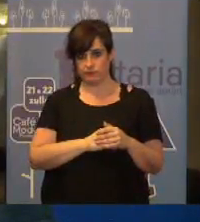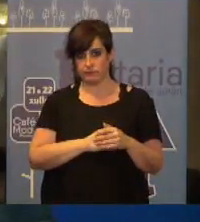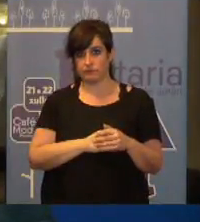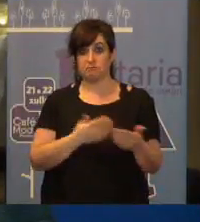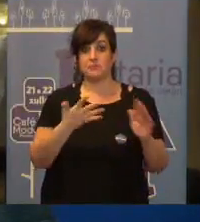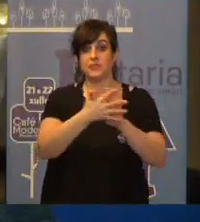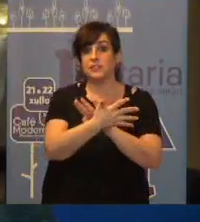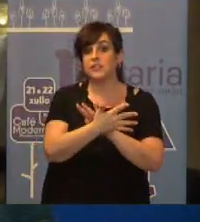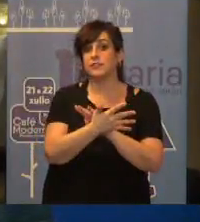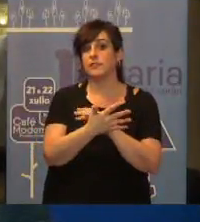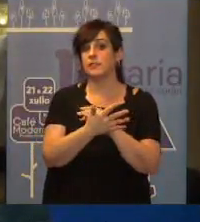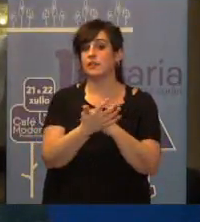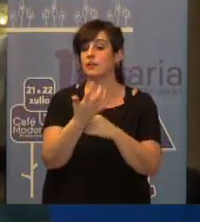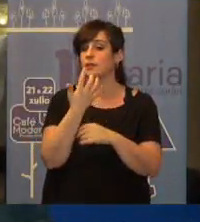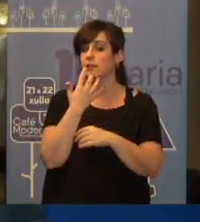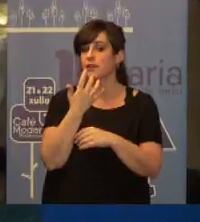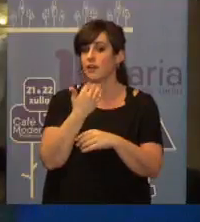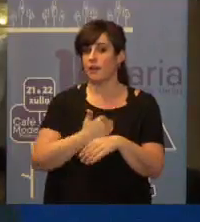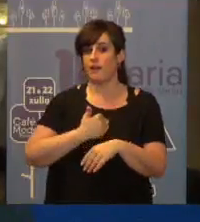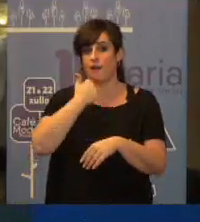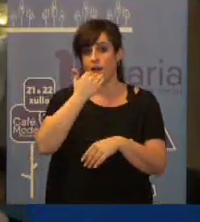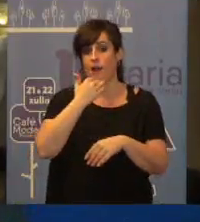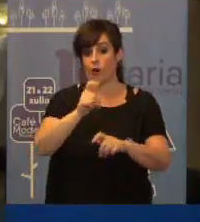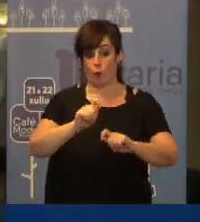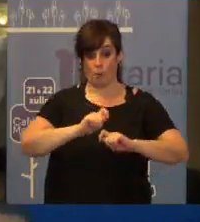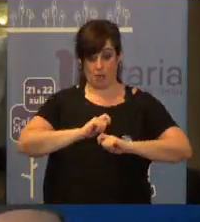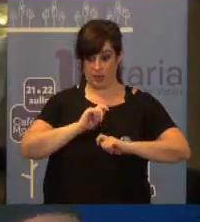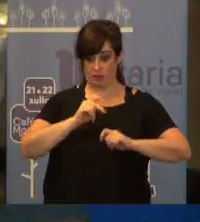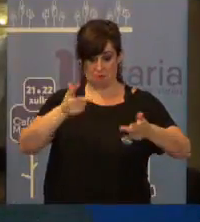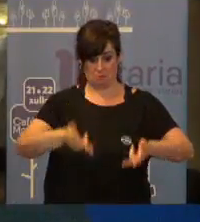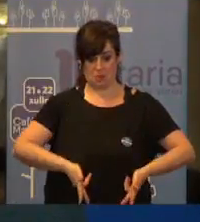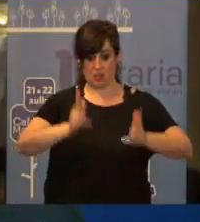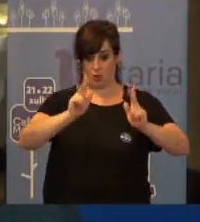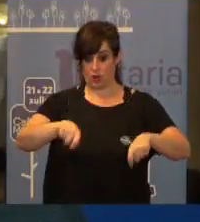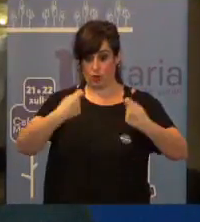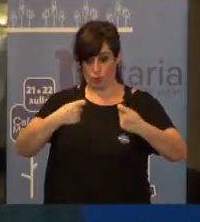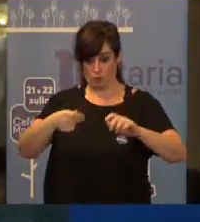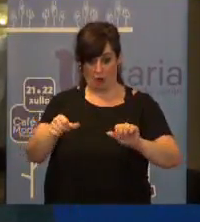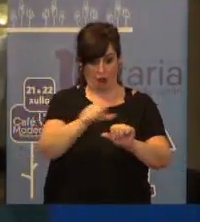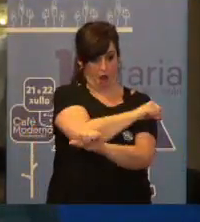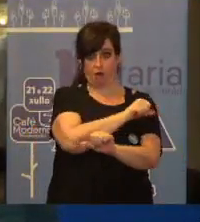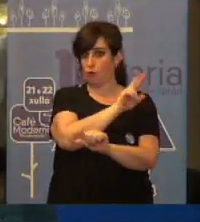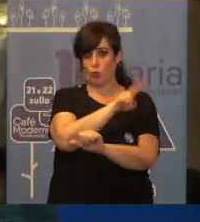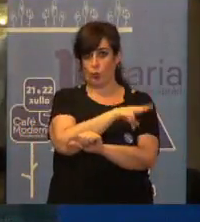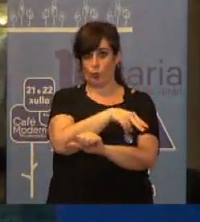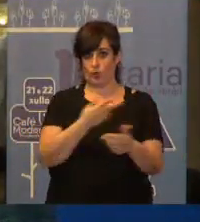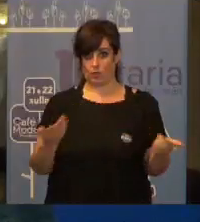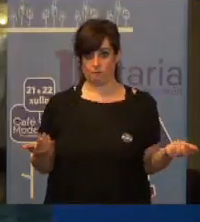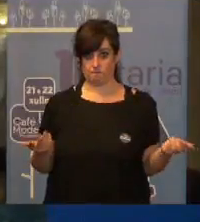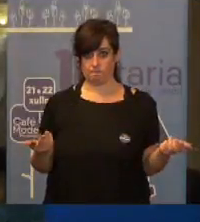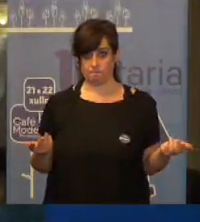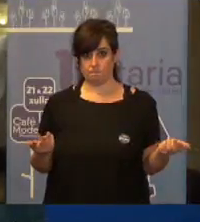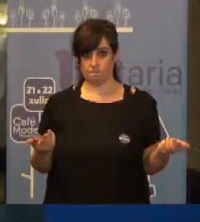probabilidade un proceso constituinte que xenere unha ruptura democrática que non houve no seu momento, sino